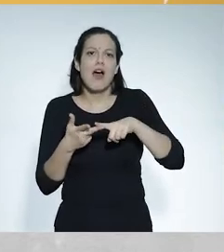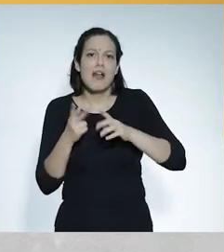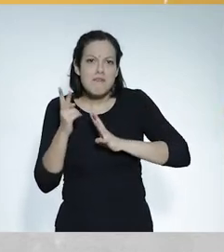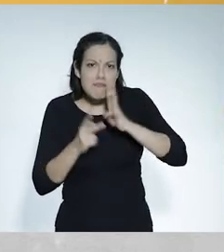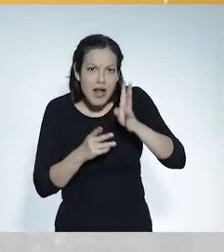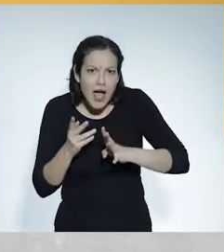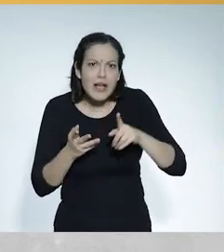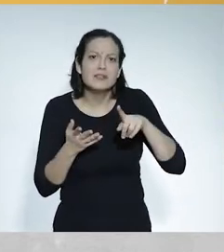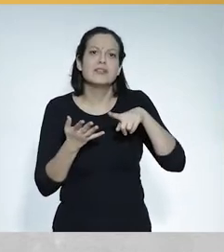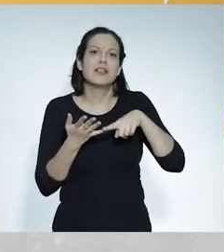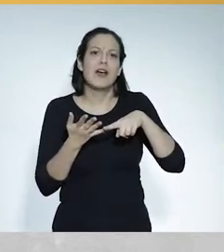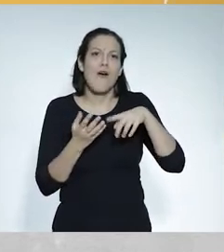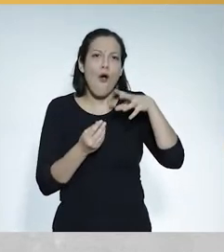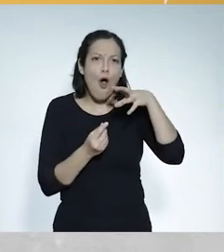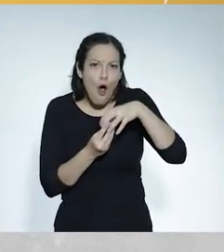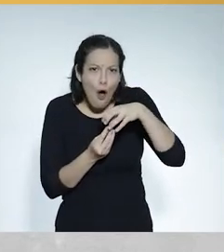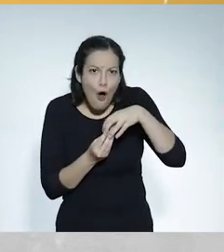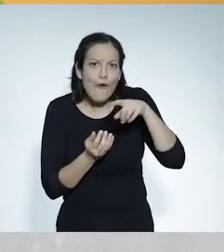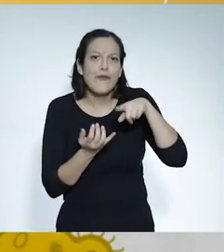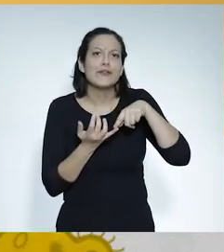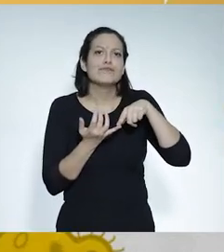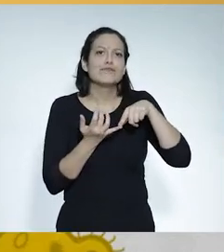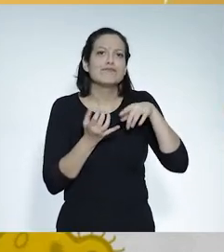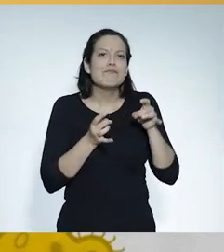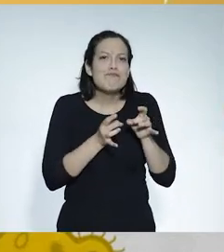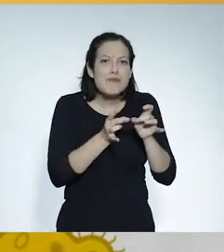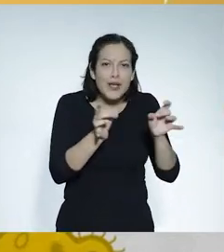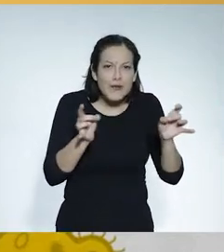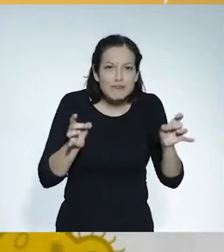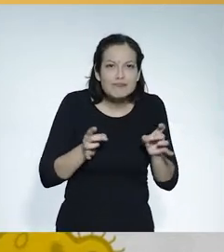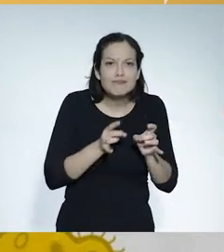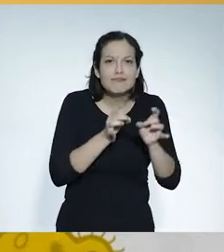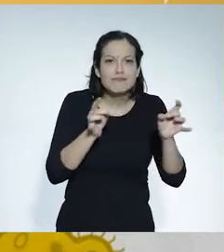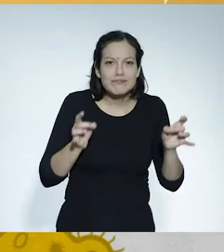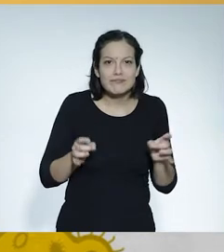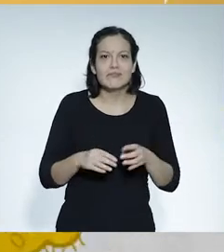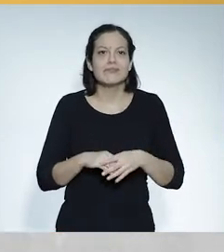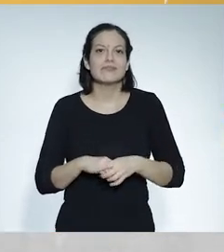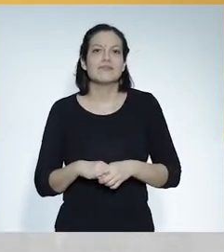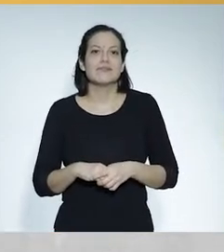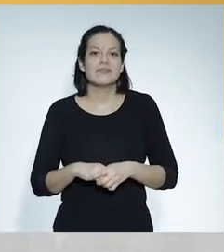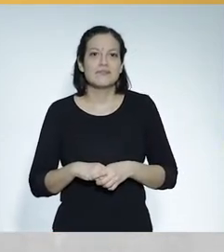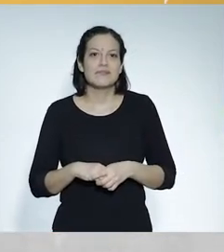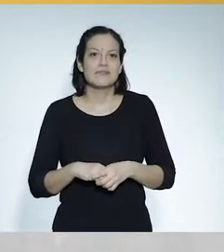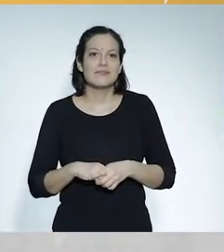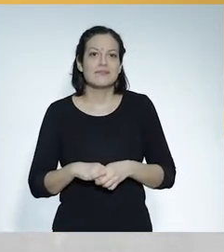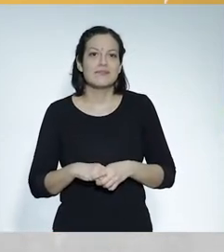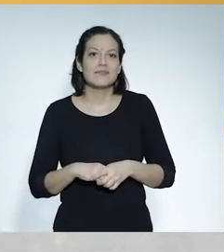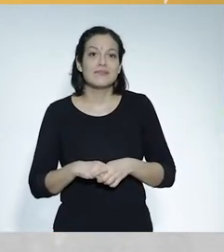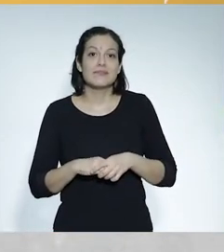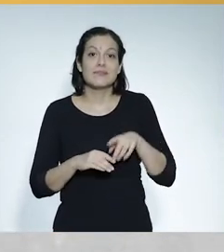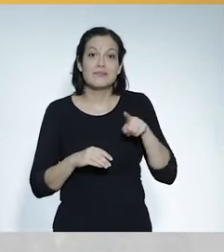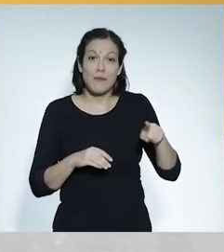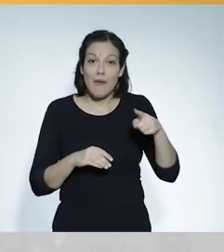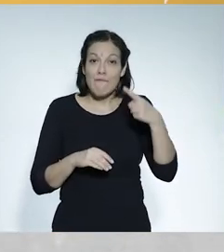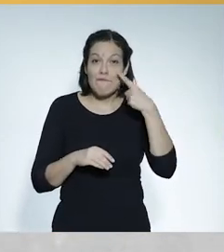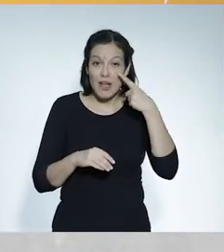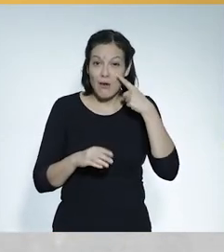los hongos y los microorganismos que viven en el planeta